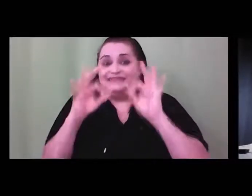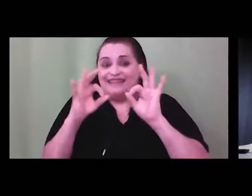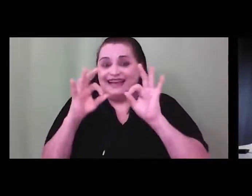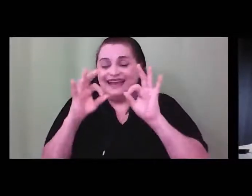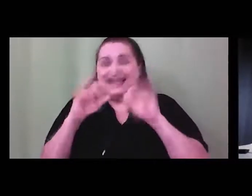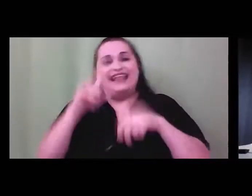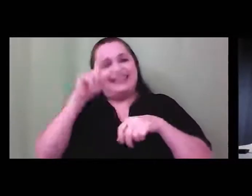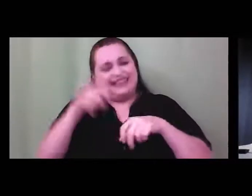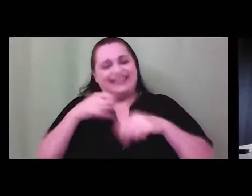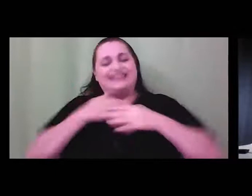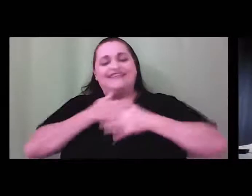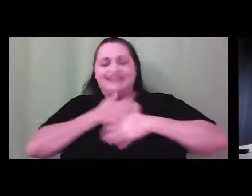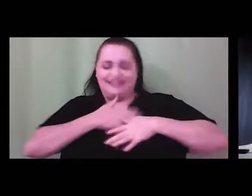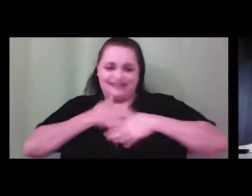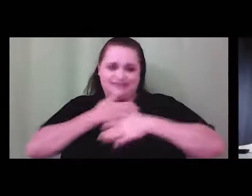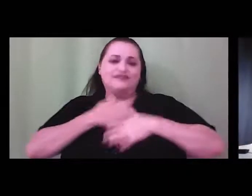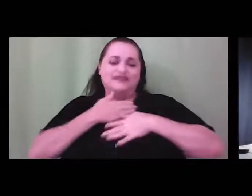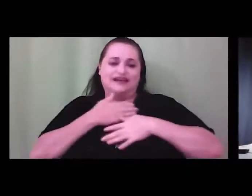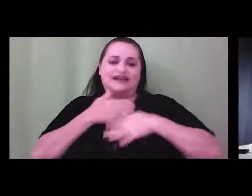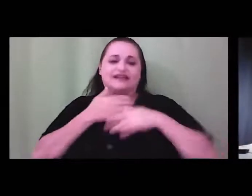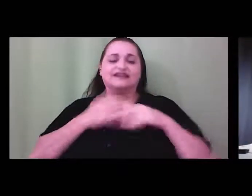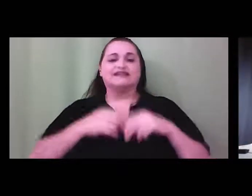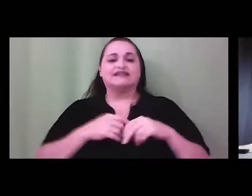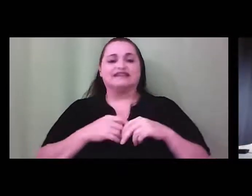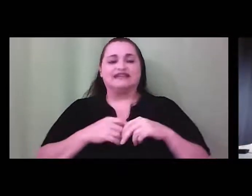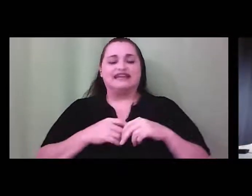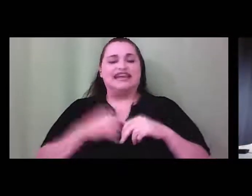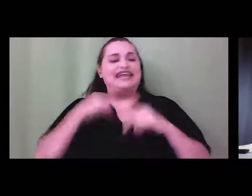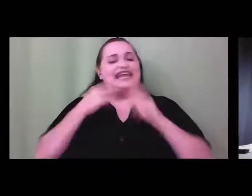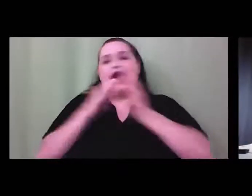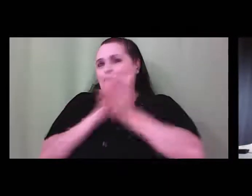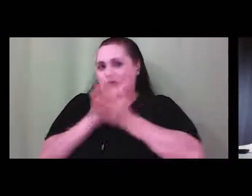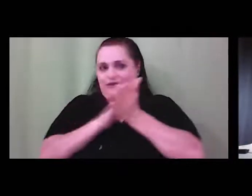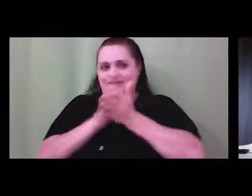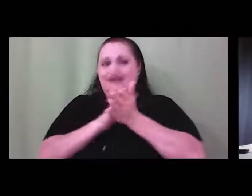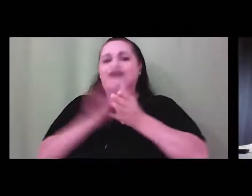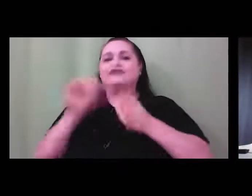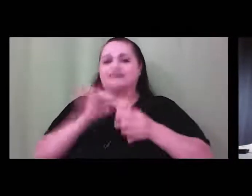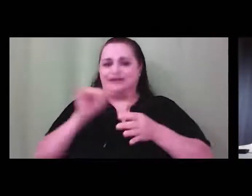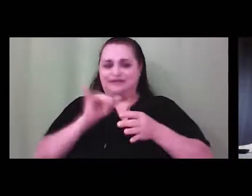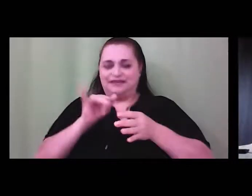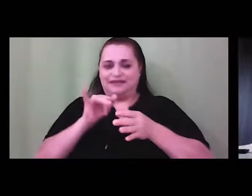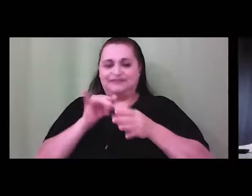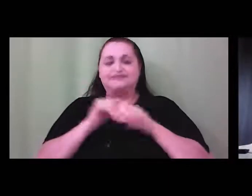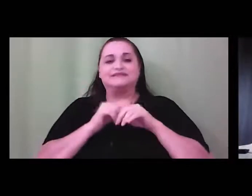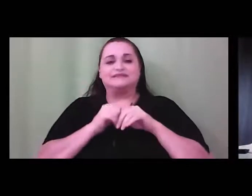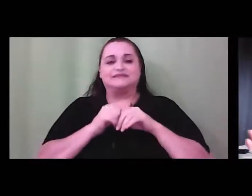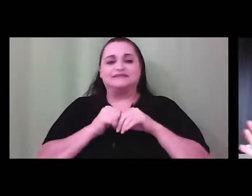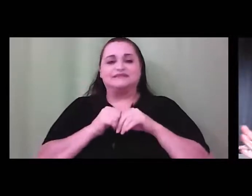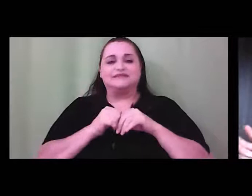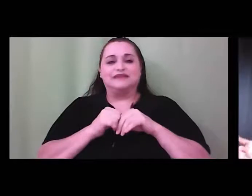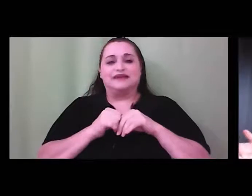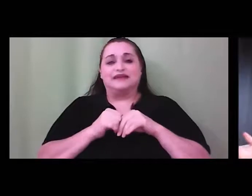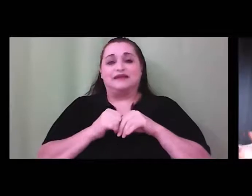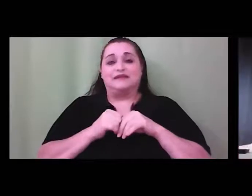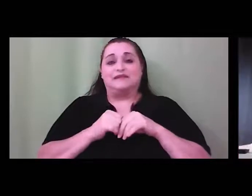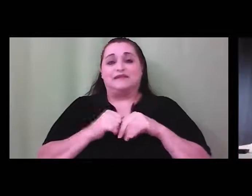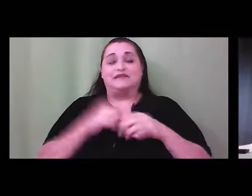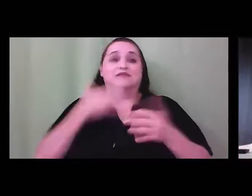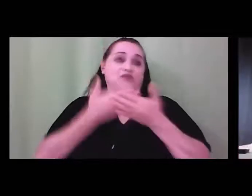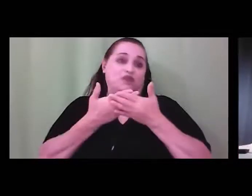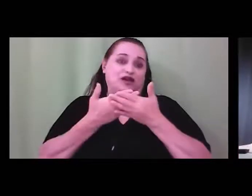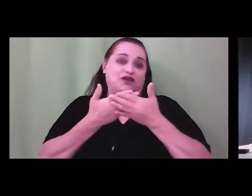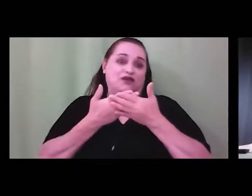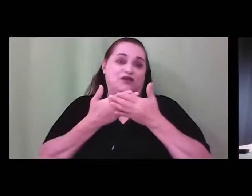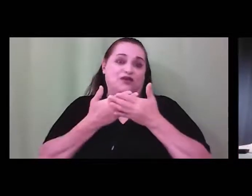que disfrutarlo y sacar provecho, ¿verdad? Sacar provecho. ¿Por qué? Bueno, y a tono